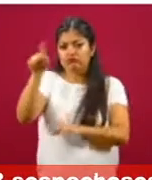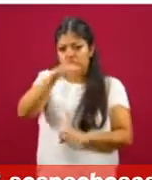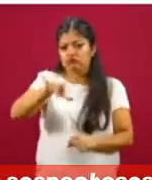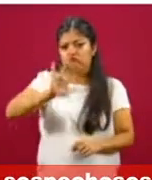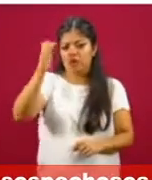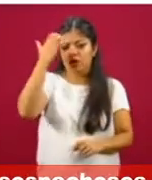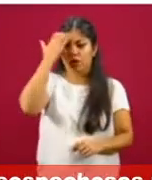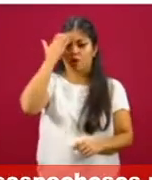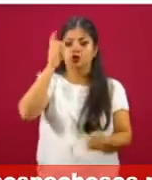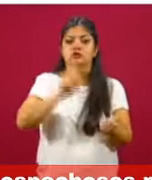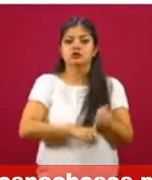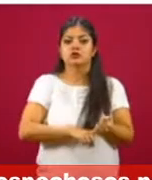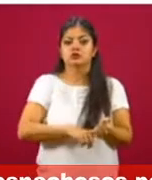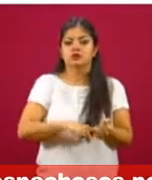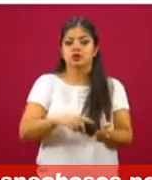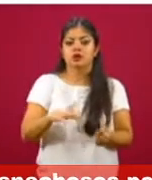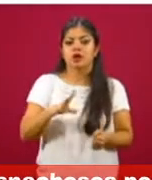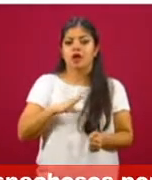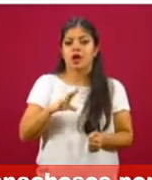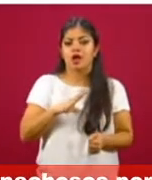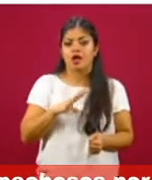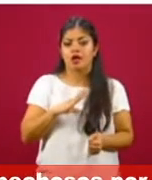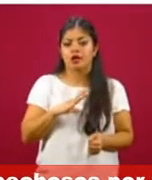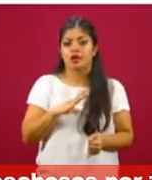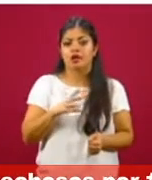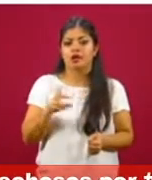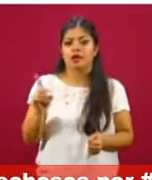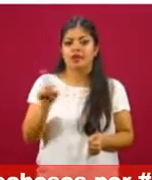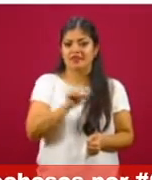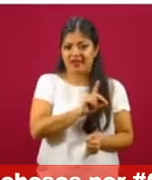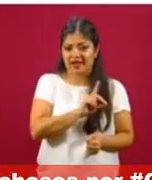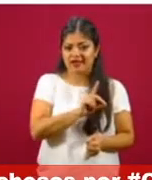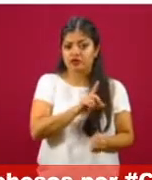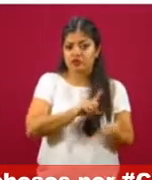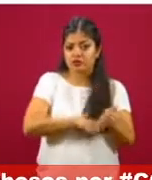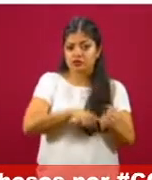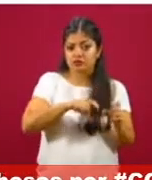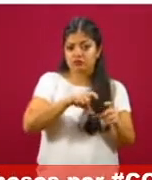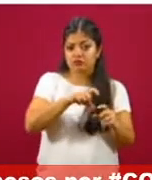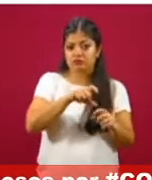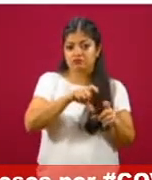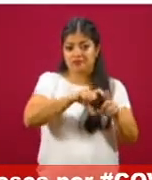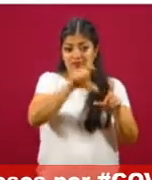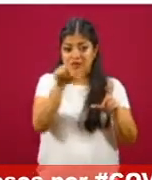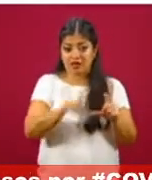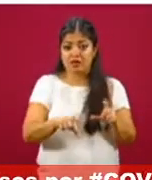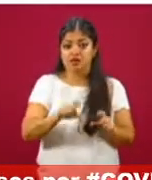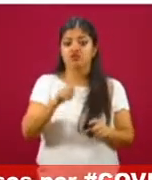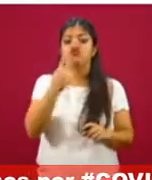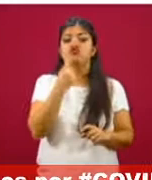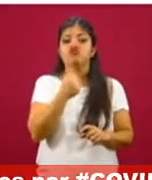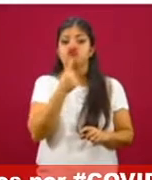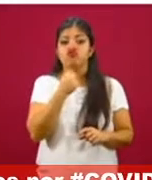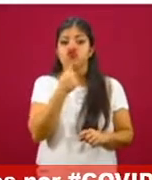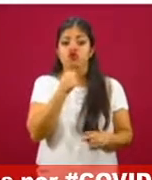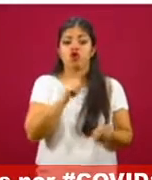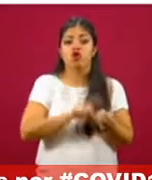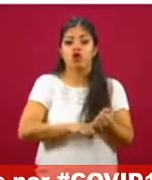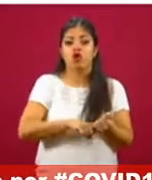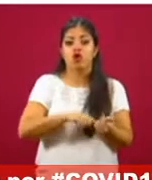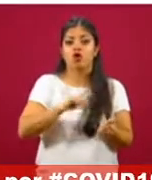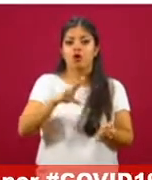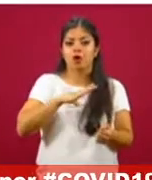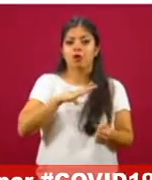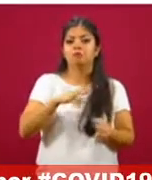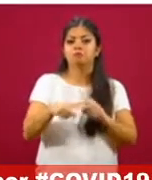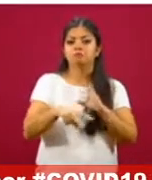conocen. Del lado derecho se ve la ocupación nacional, en rojo la ocupación, en ocre la